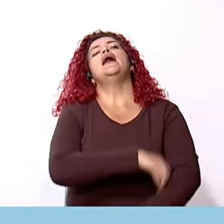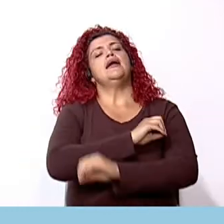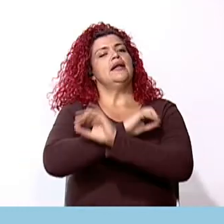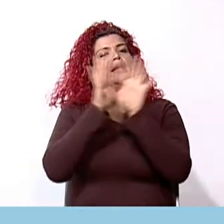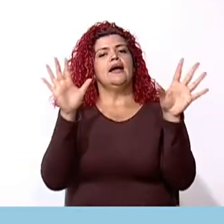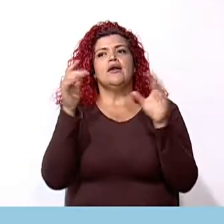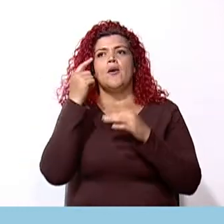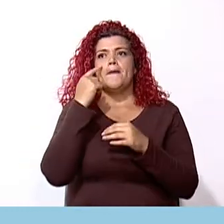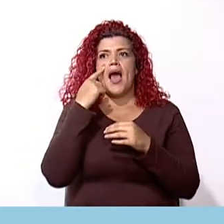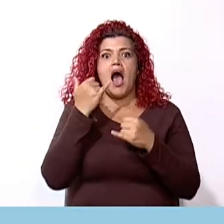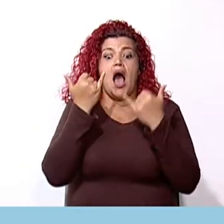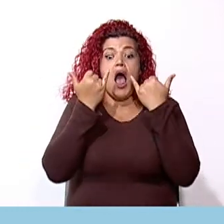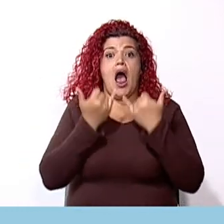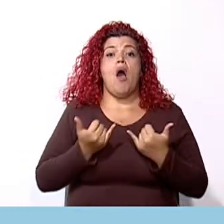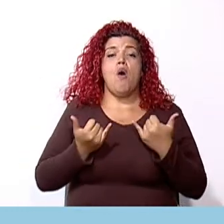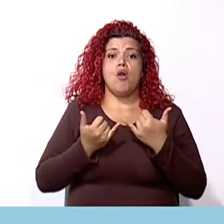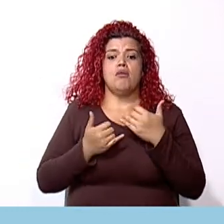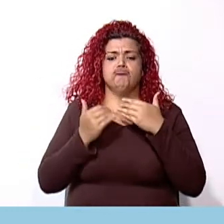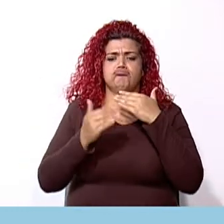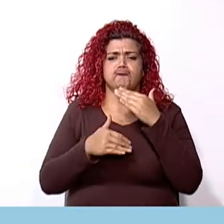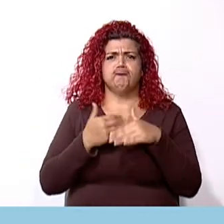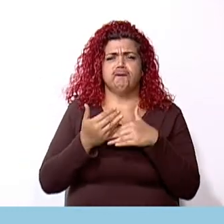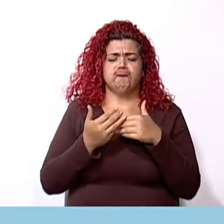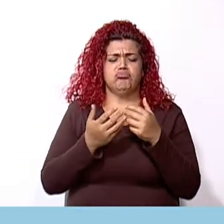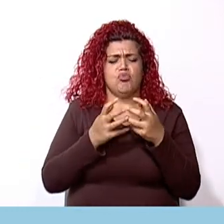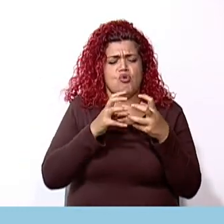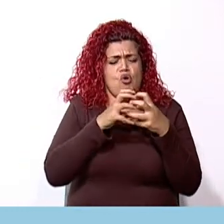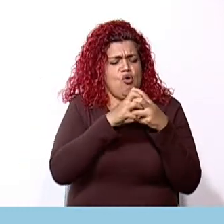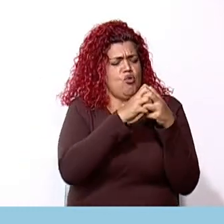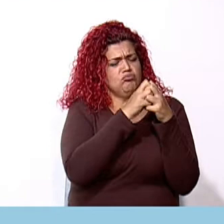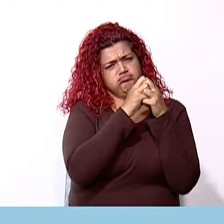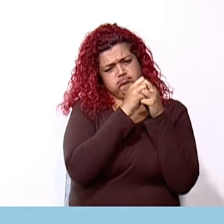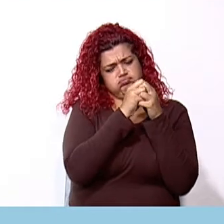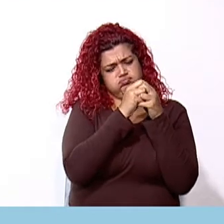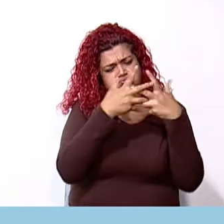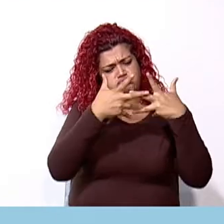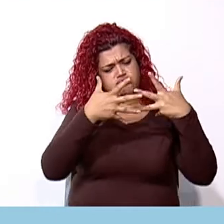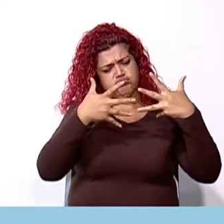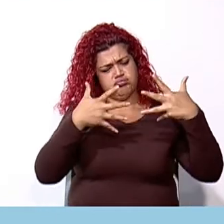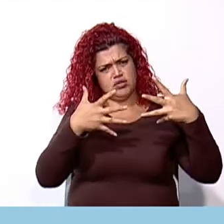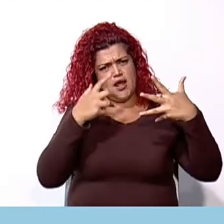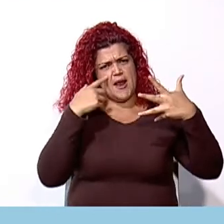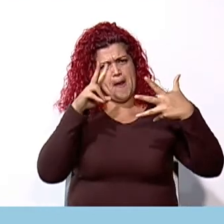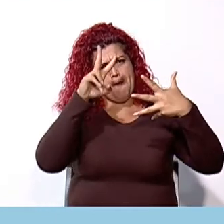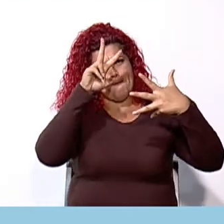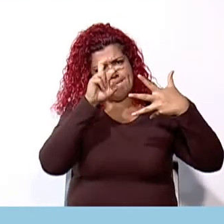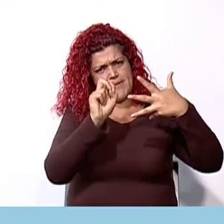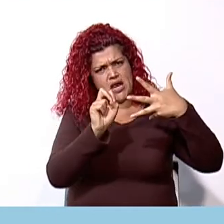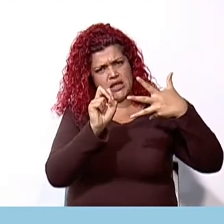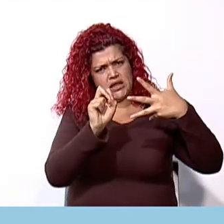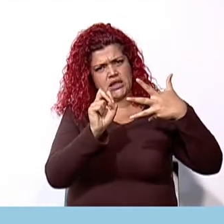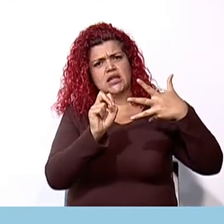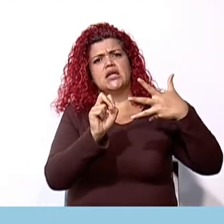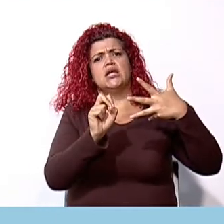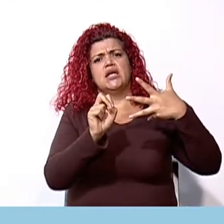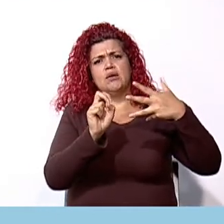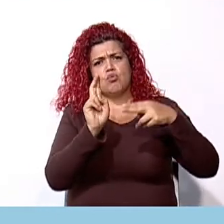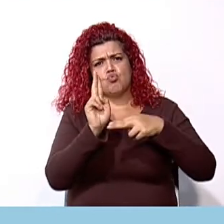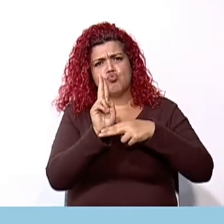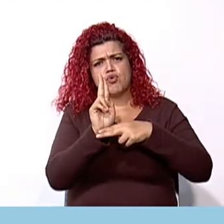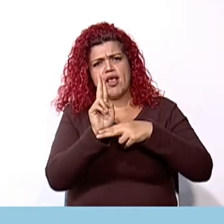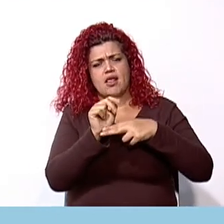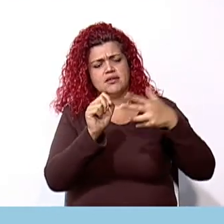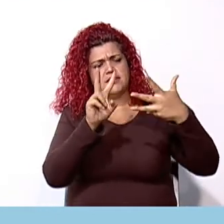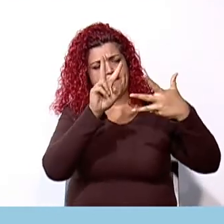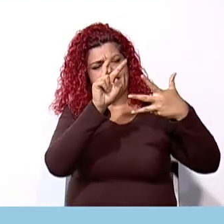Claro, las vamos a desagrupar en 20